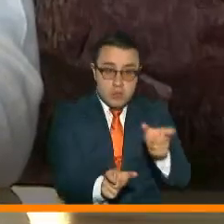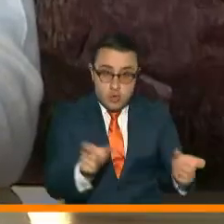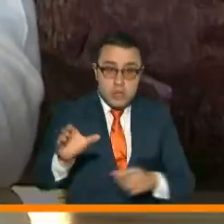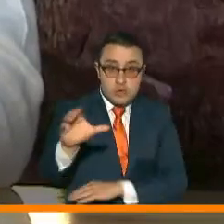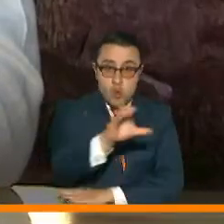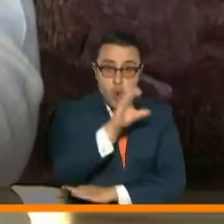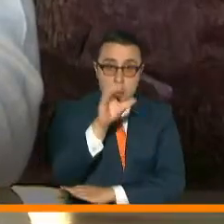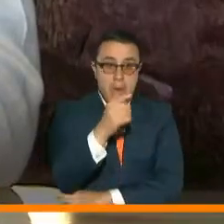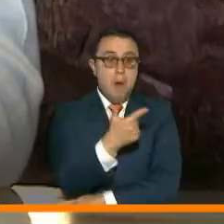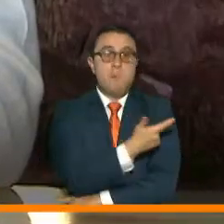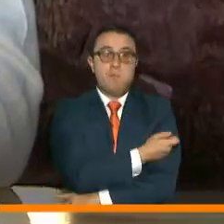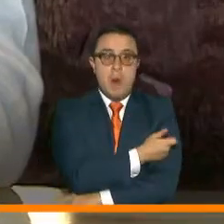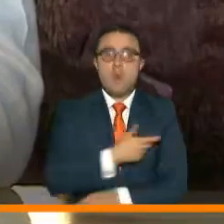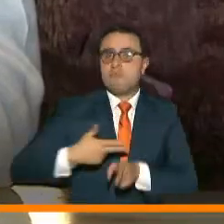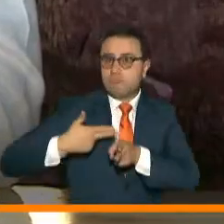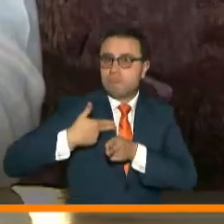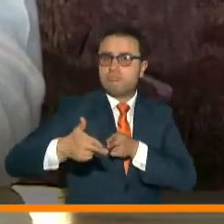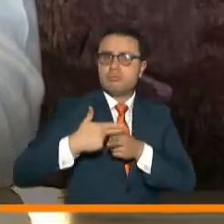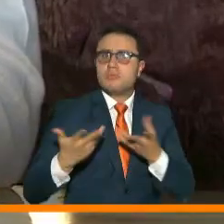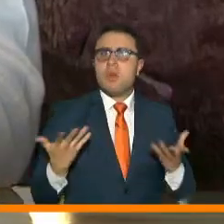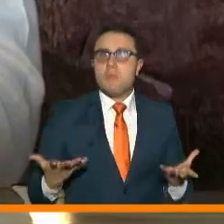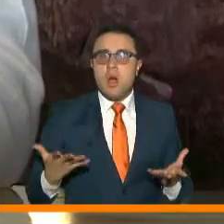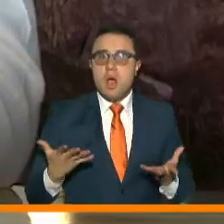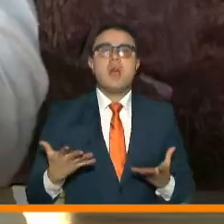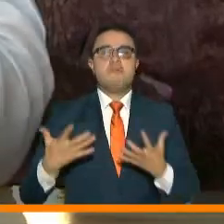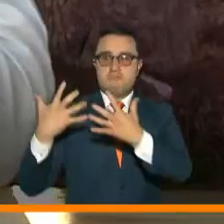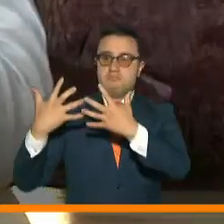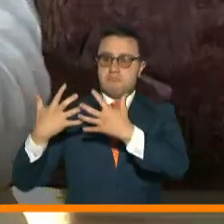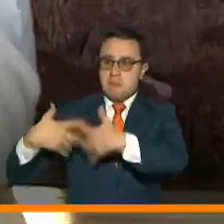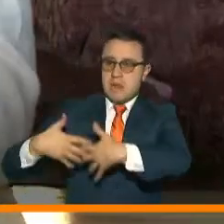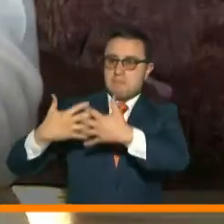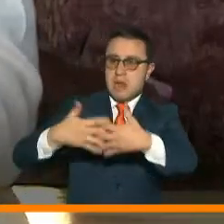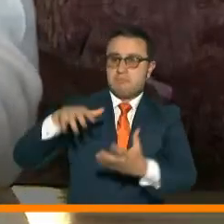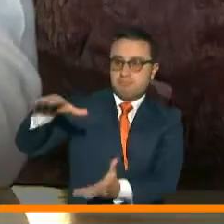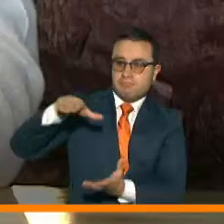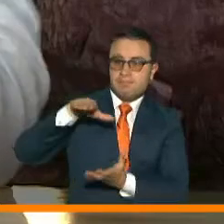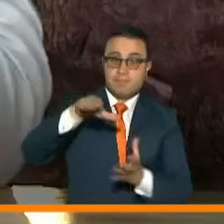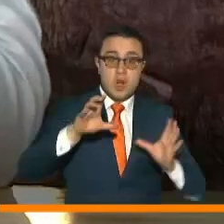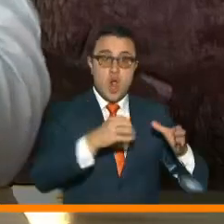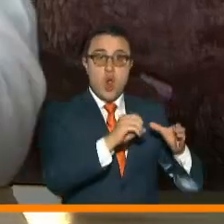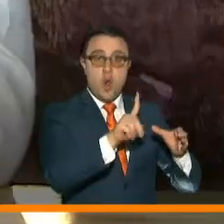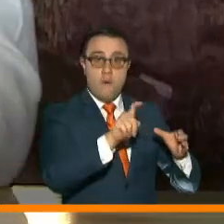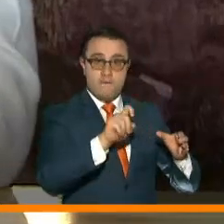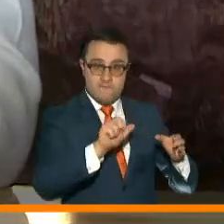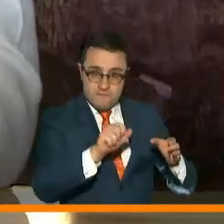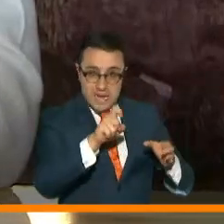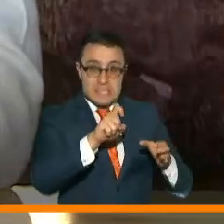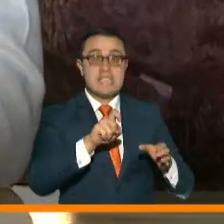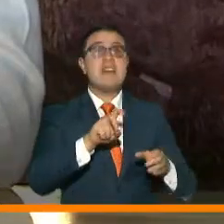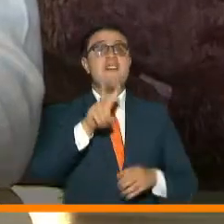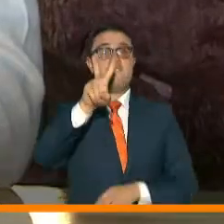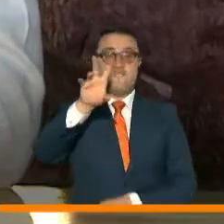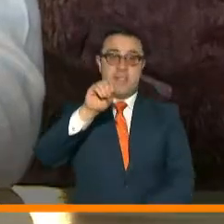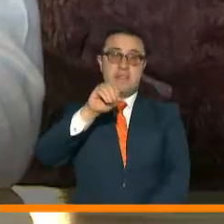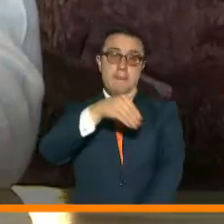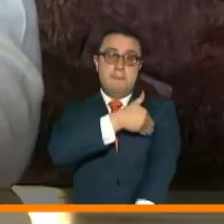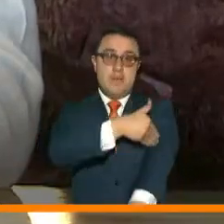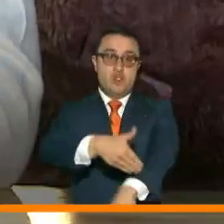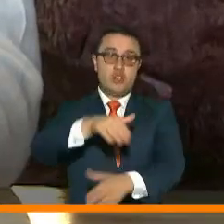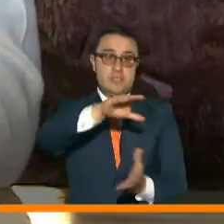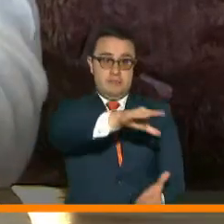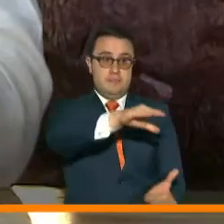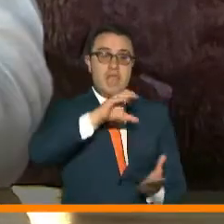colombianos vacunados a través de la adquisición de 20 millones de dosis para 10 millones de colombianos en